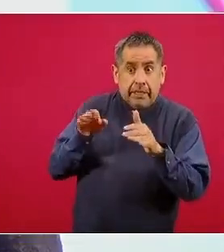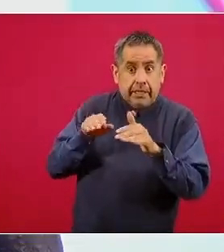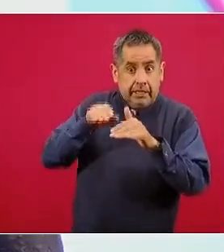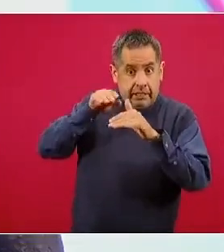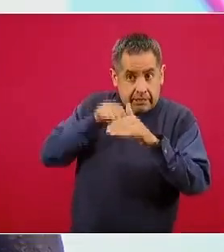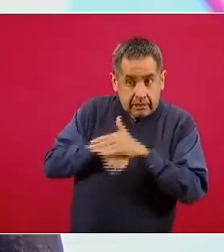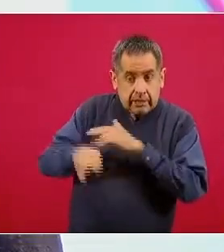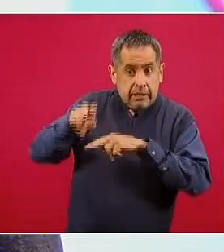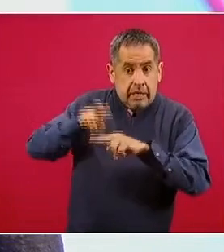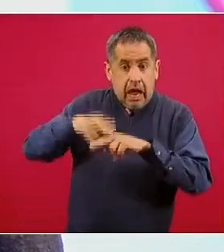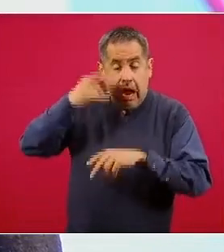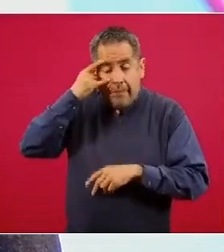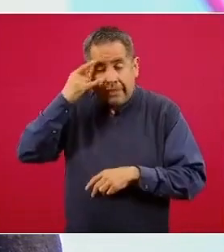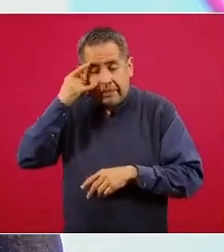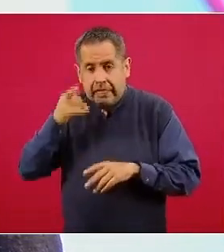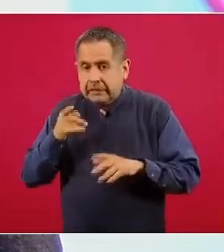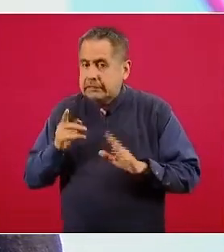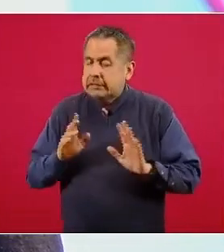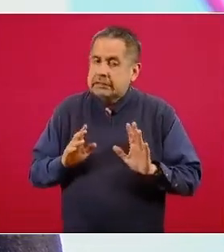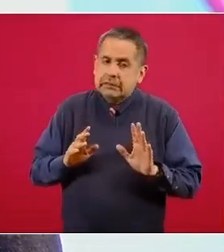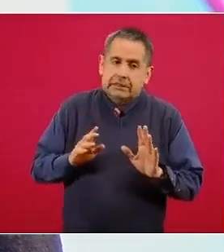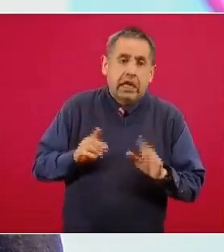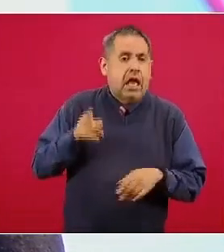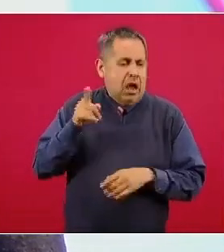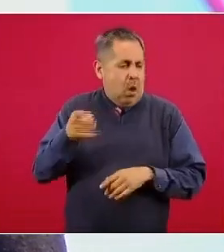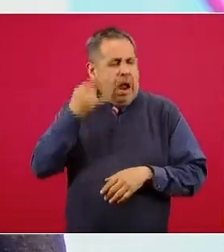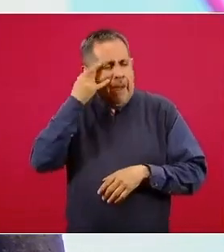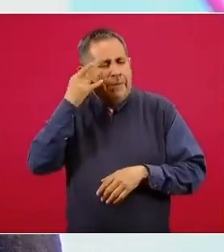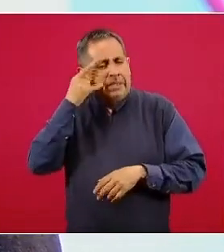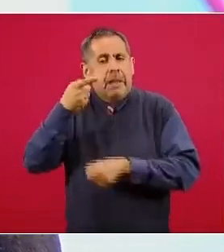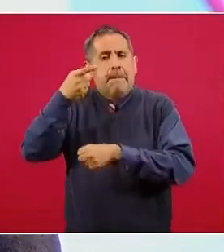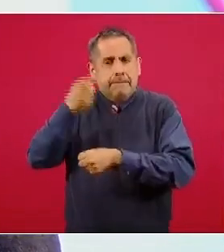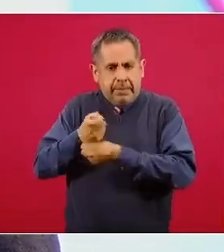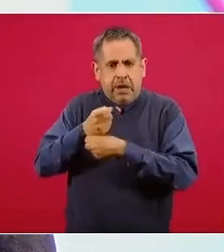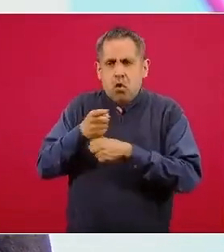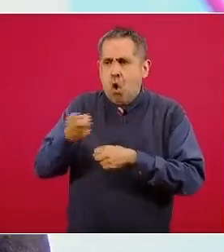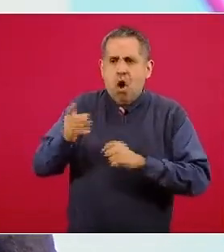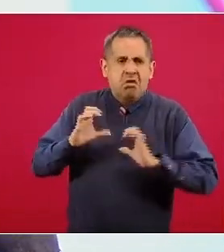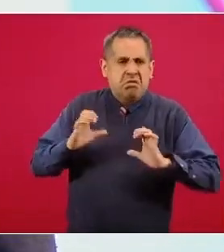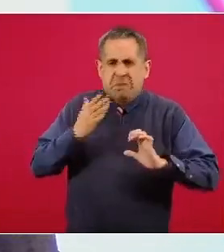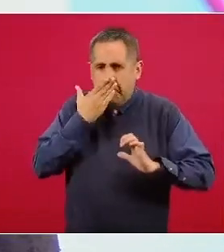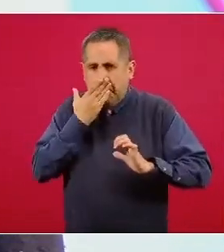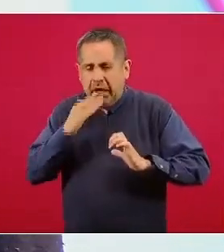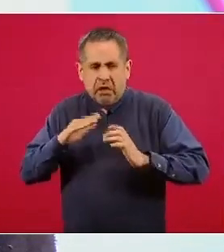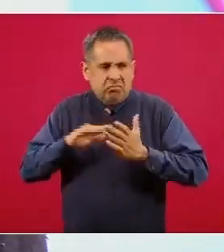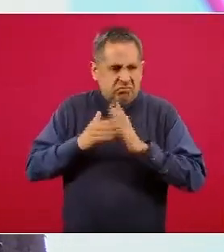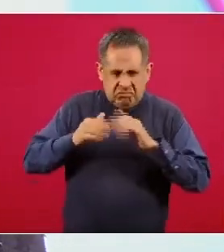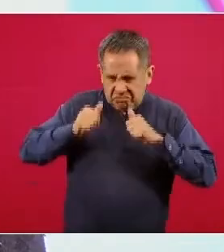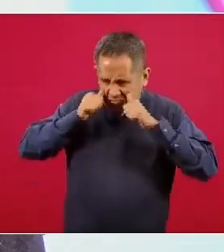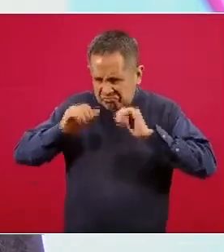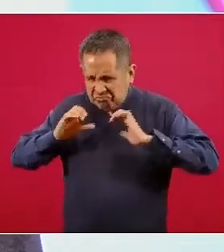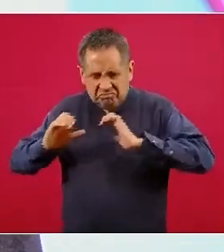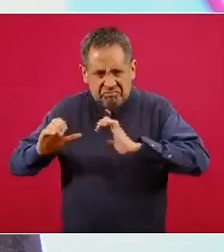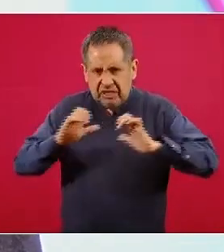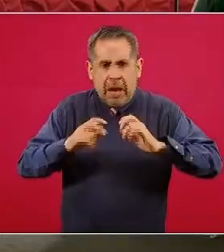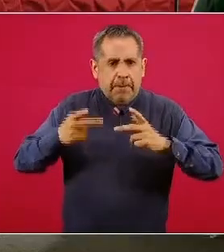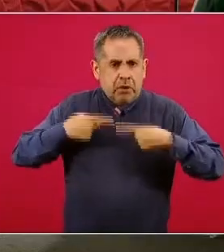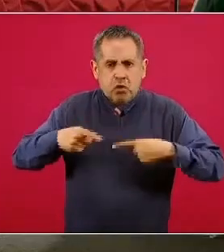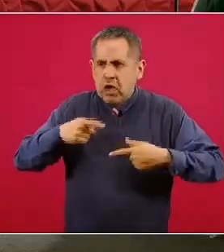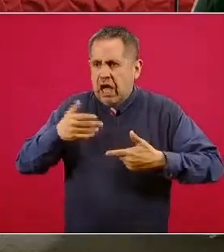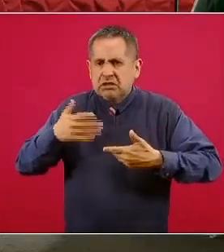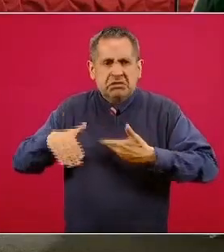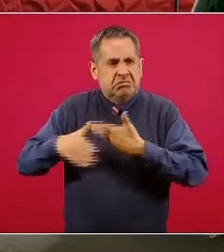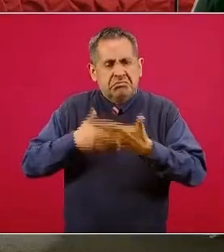del ciclo escolar en Campeche, dado que Campeche es el primer estado que, gracias a su dedicación y buenas